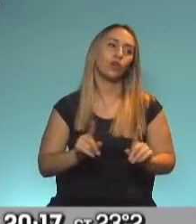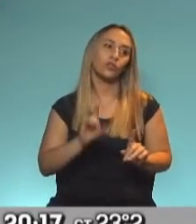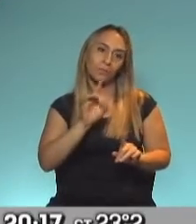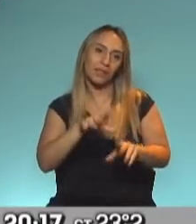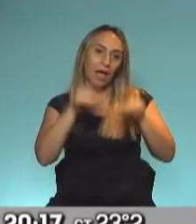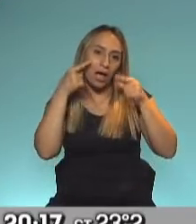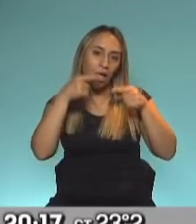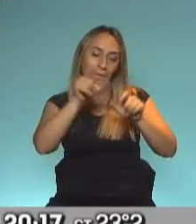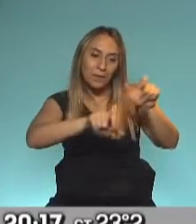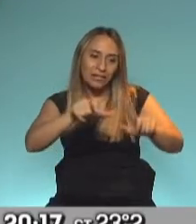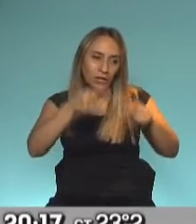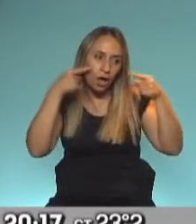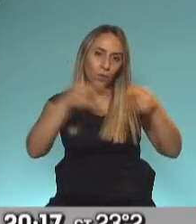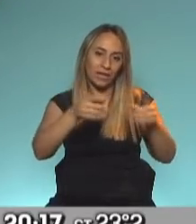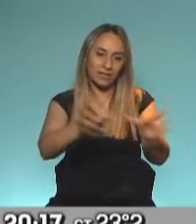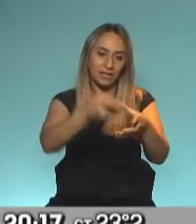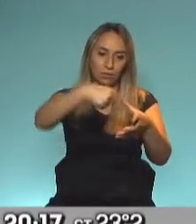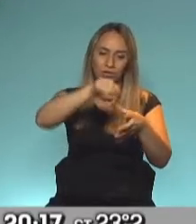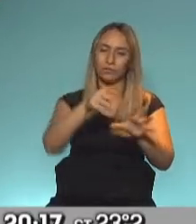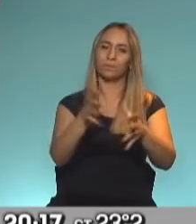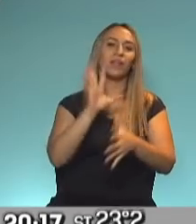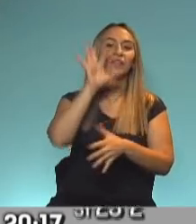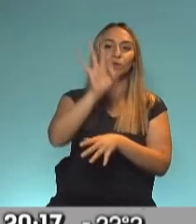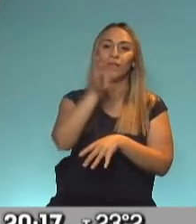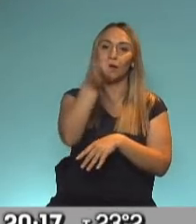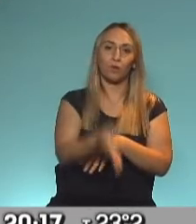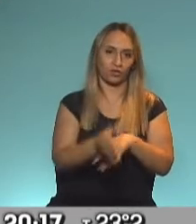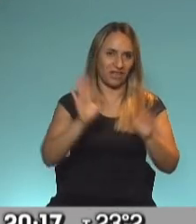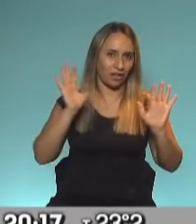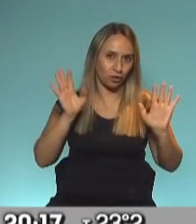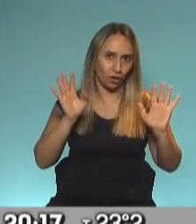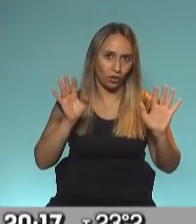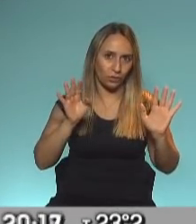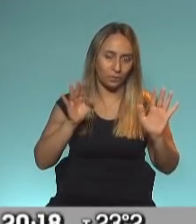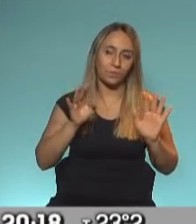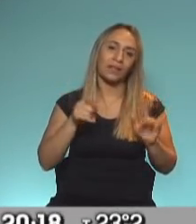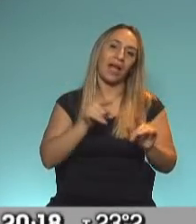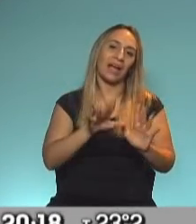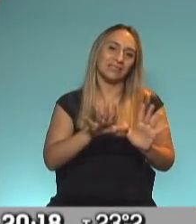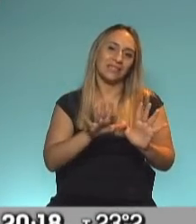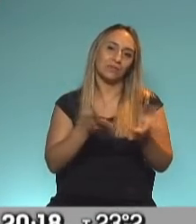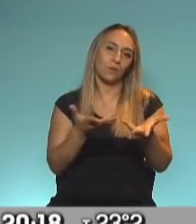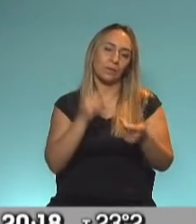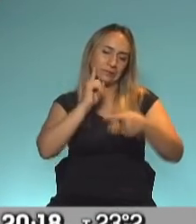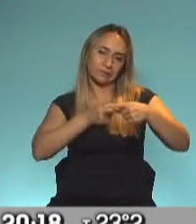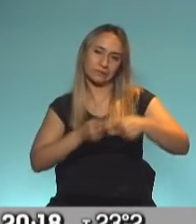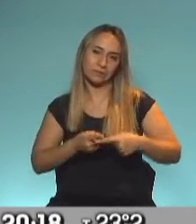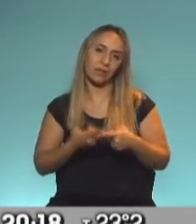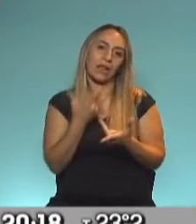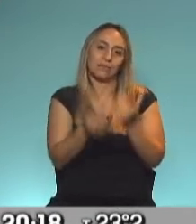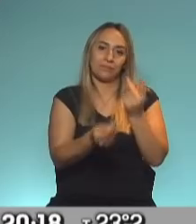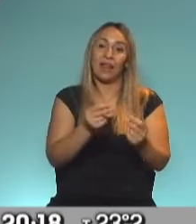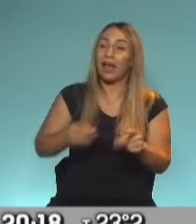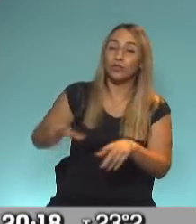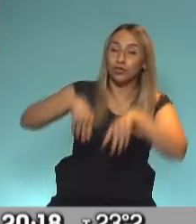objetivo, bien, a la población objetivo que supera el 50%. Sí, sí. Esa es lo que se calcula, es que para inmunizar máximo, a